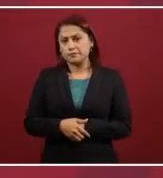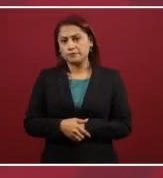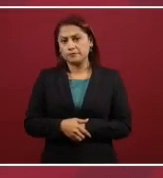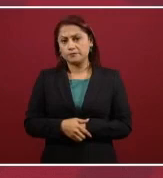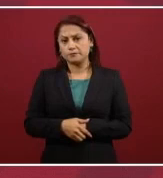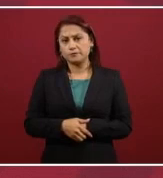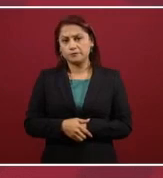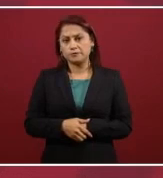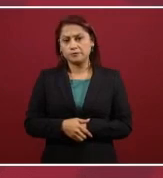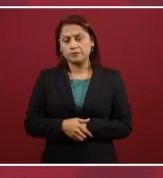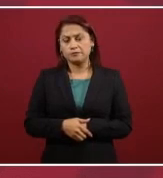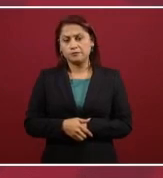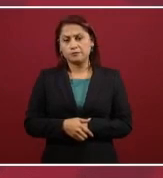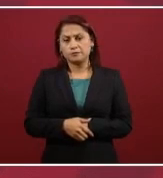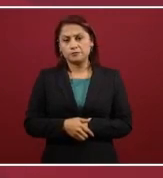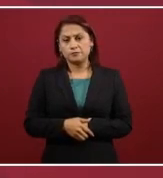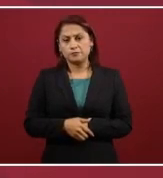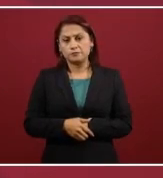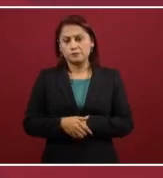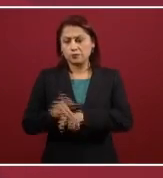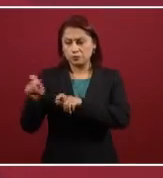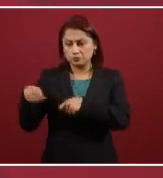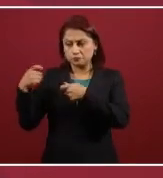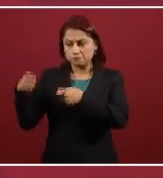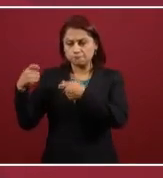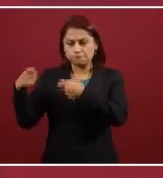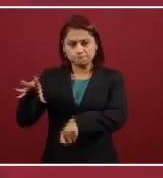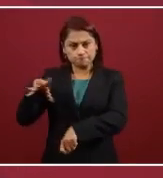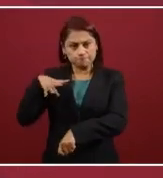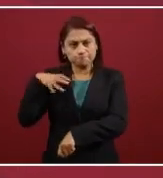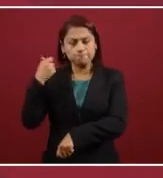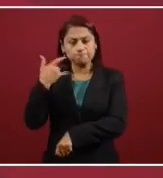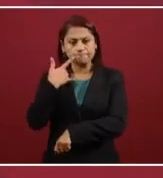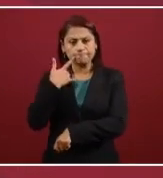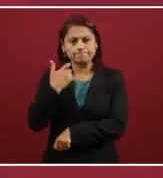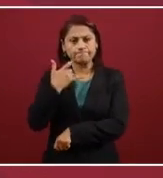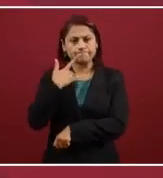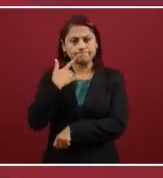forjada en el esfuerzo,